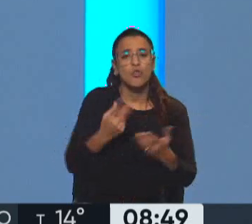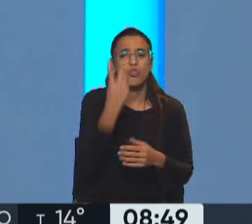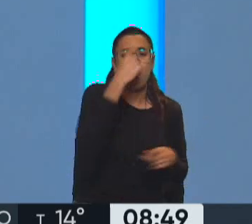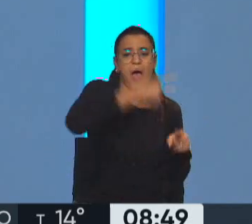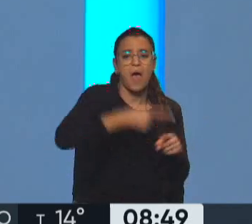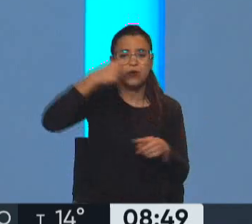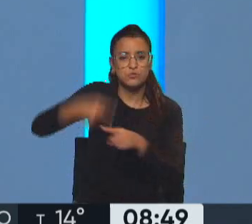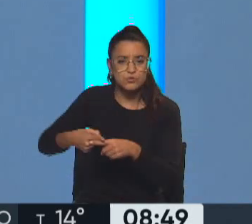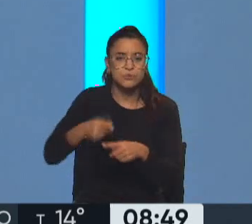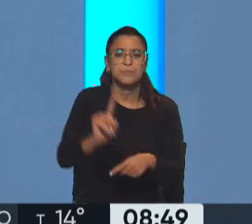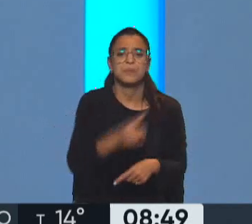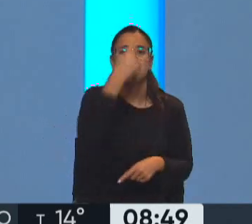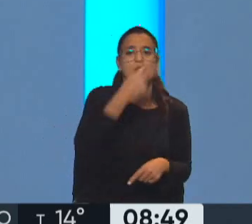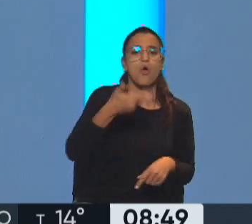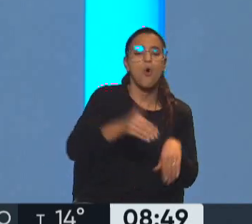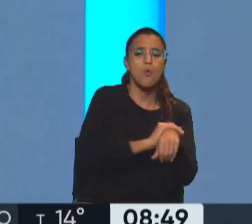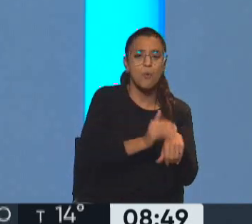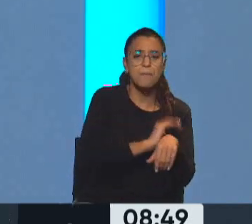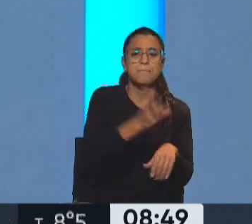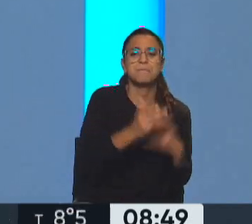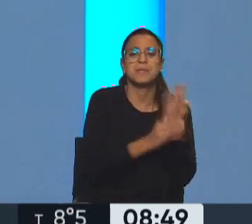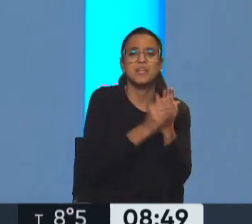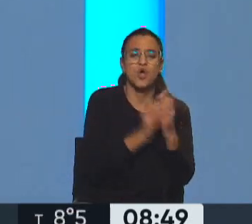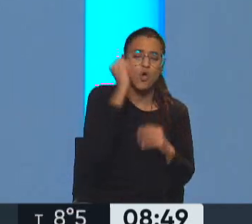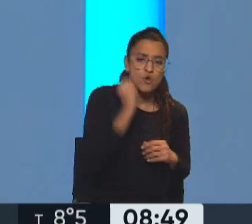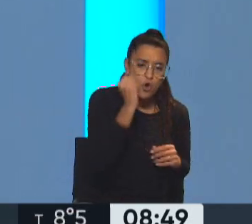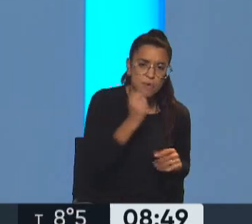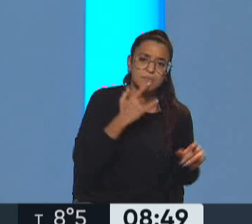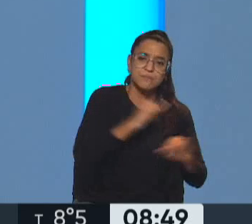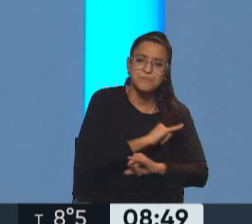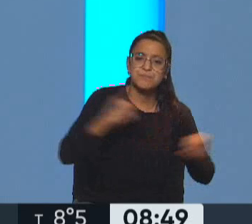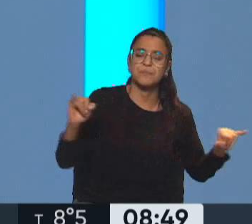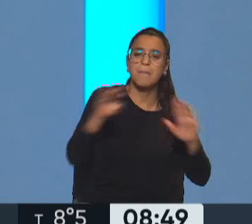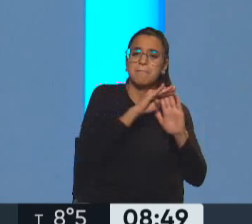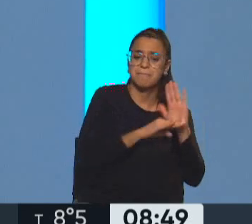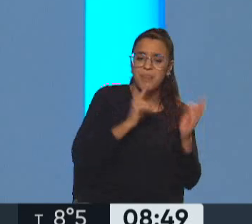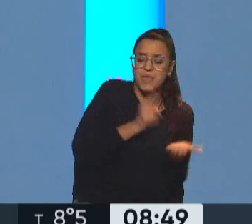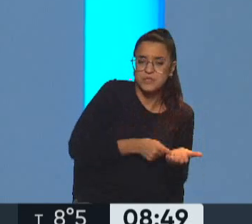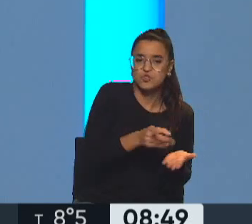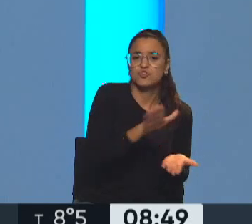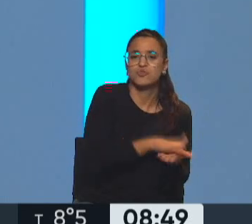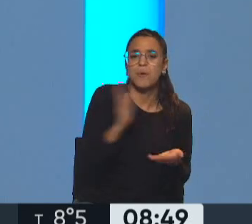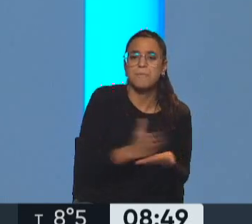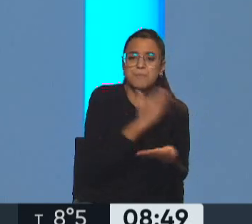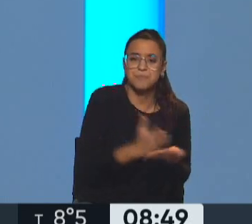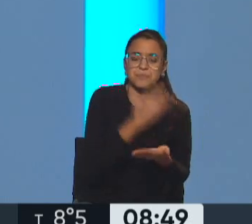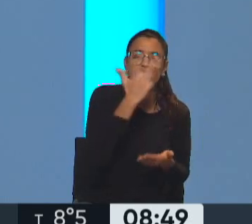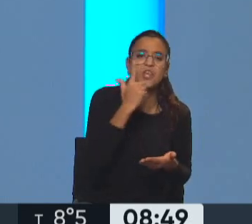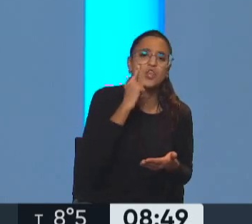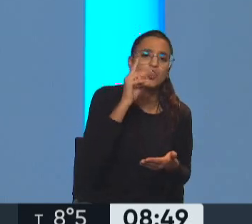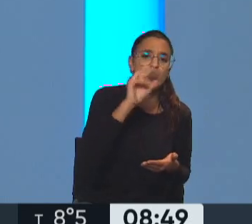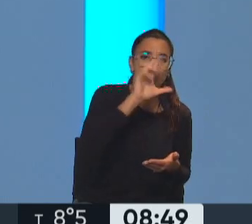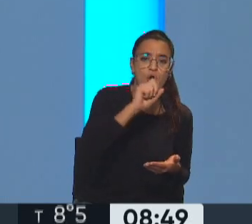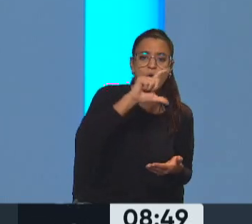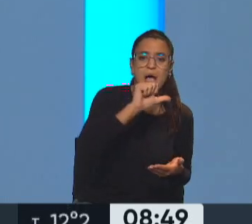actos por un lado con martín guzmán con el ministro de economía anunciando éstas medidas vinculadas con la producción hidrocarburífera en